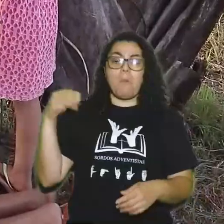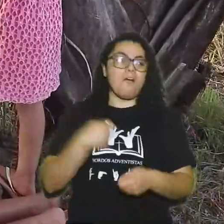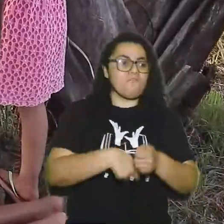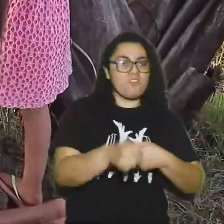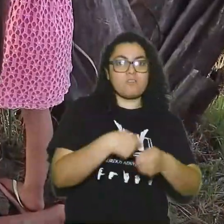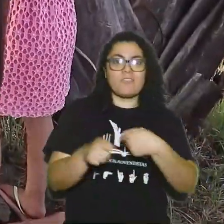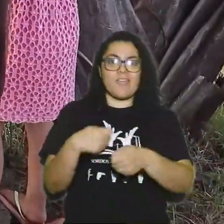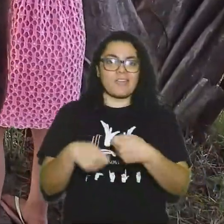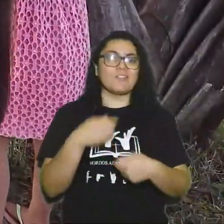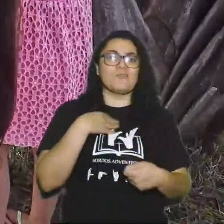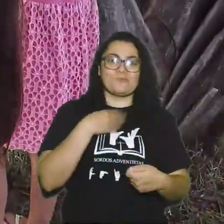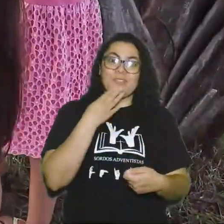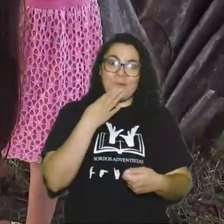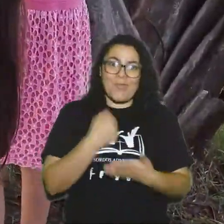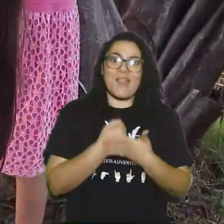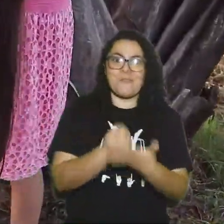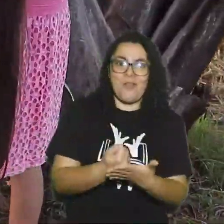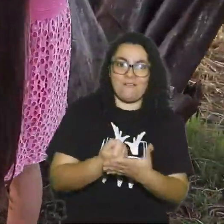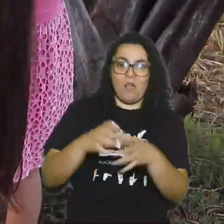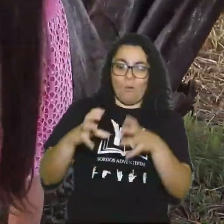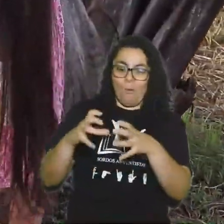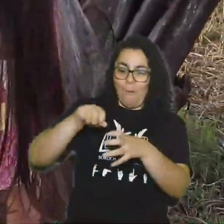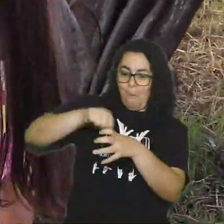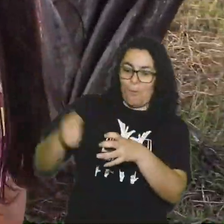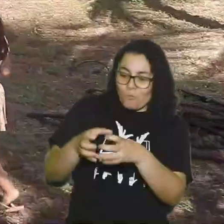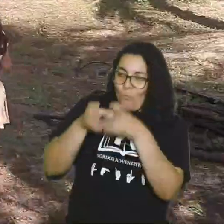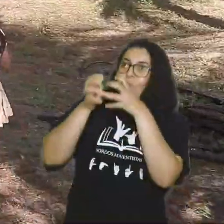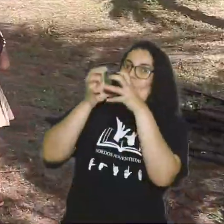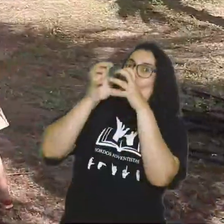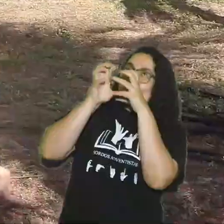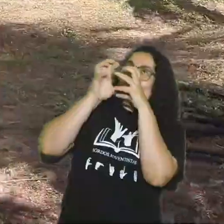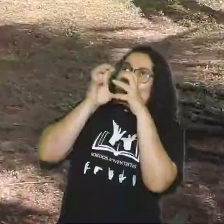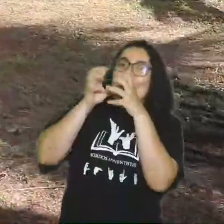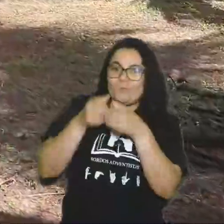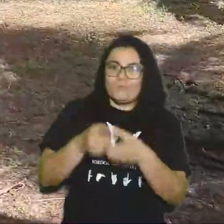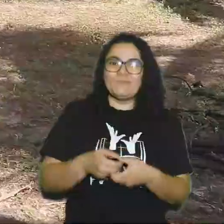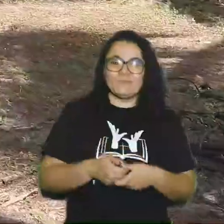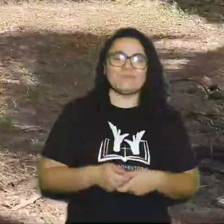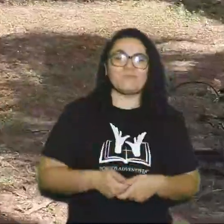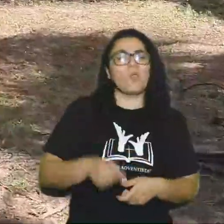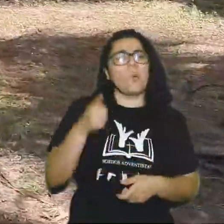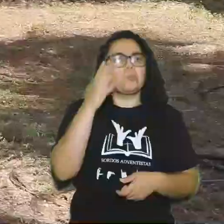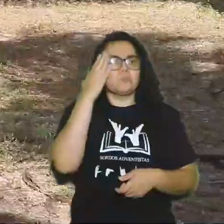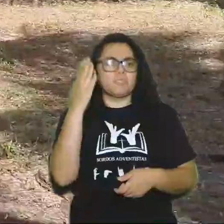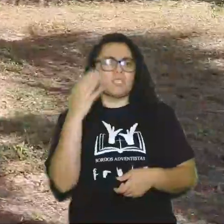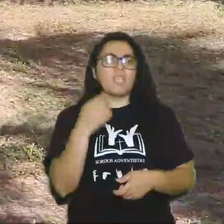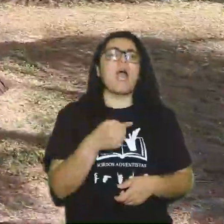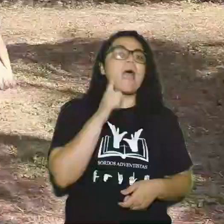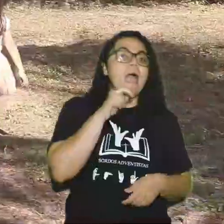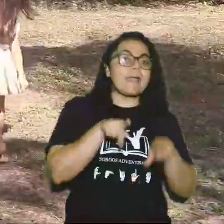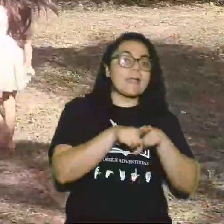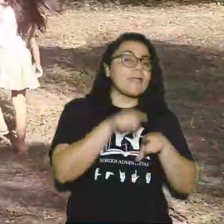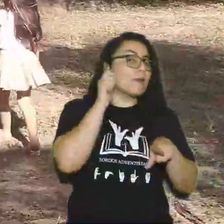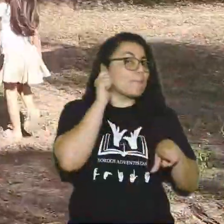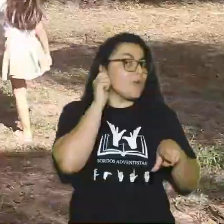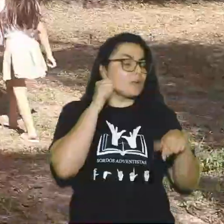Era muy divertido. Bebía más de lo que trabajaba. Una vez, mientras mi madre nos llevaba a pasear a